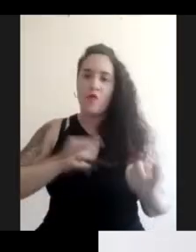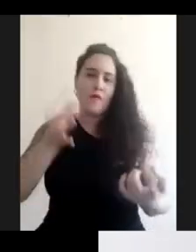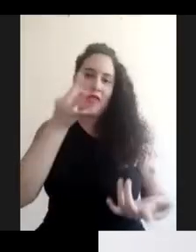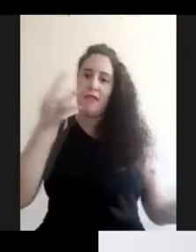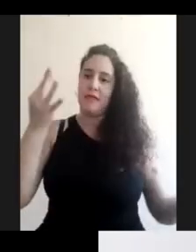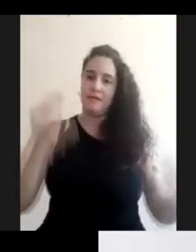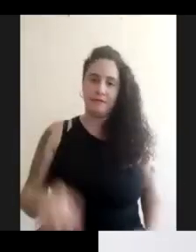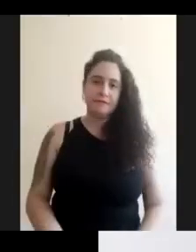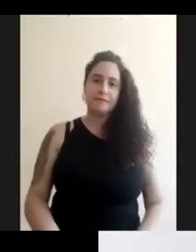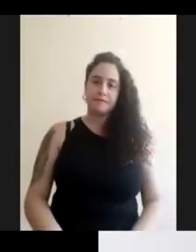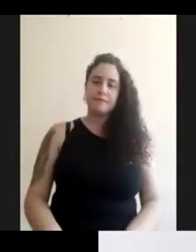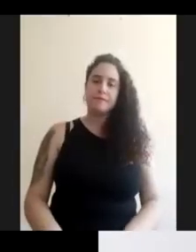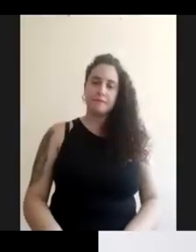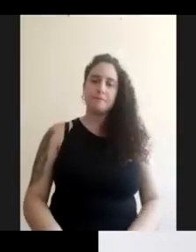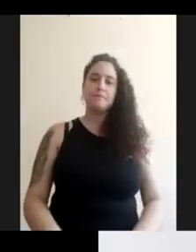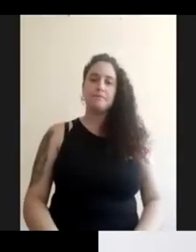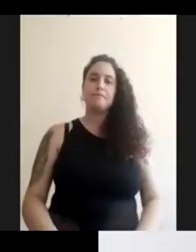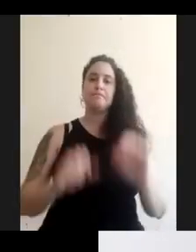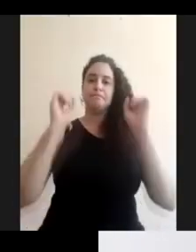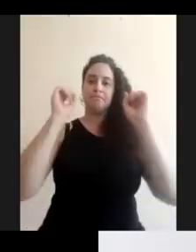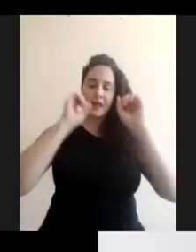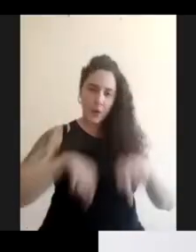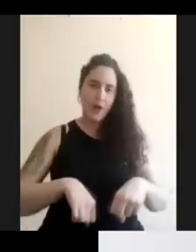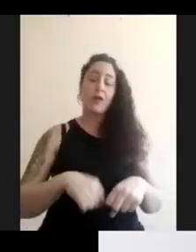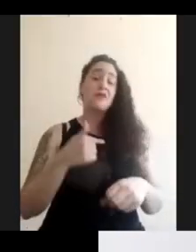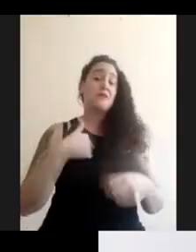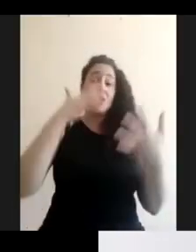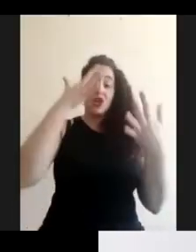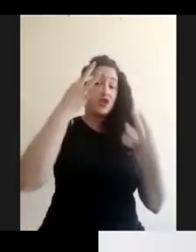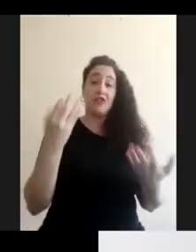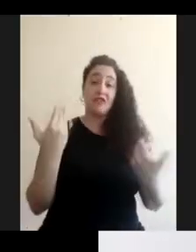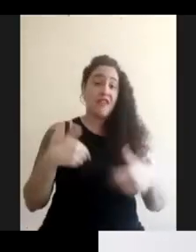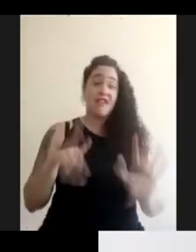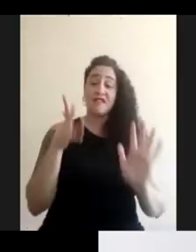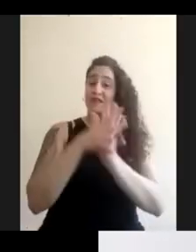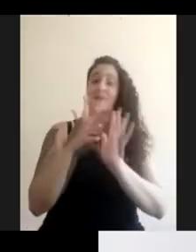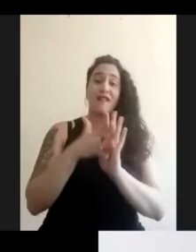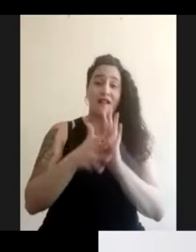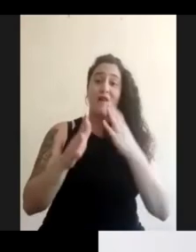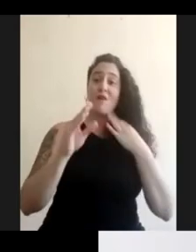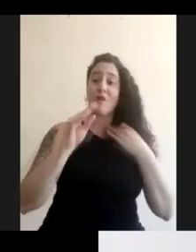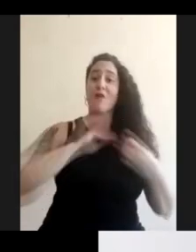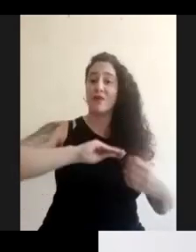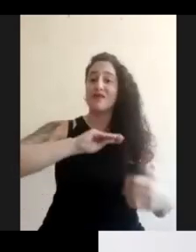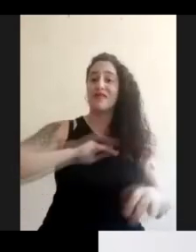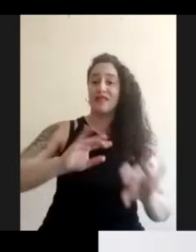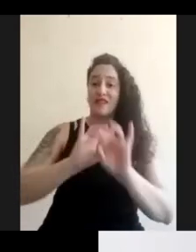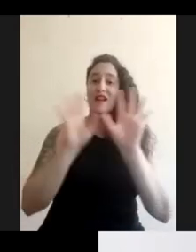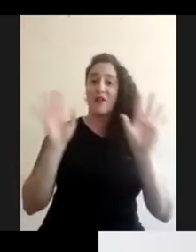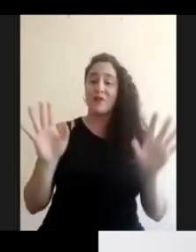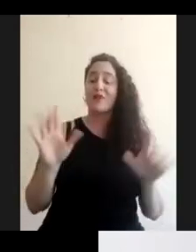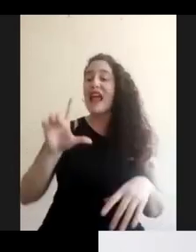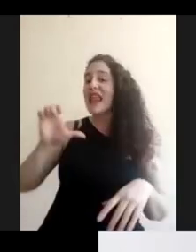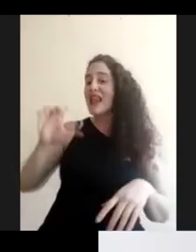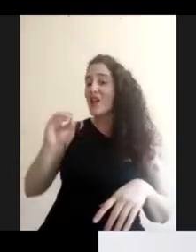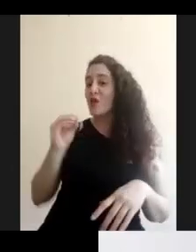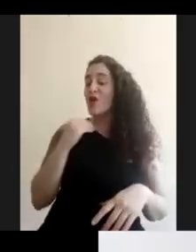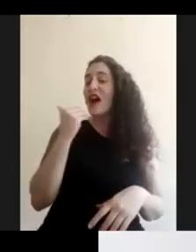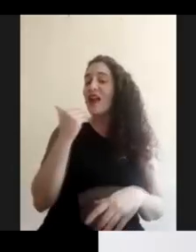Y a ver, yo creo que con esto ya ha quedado bastante, bastante claro. Leo,